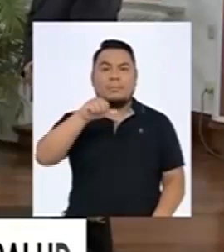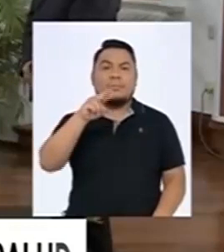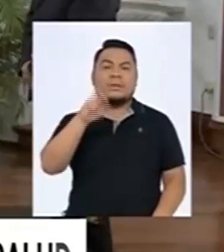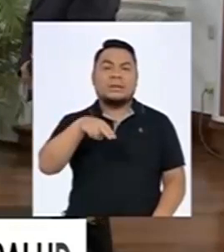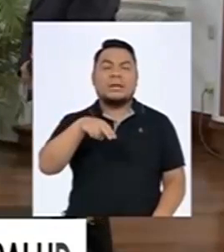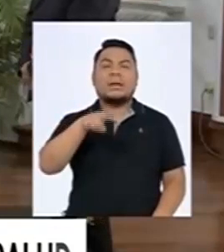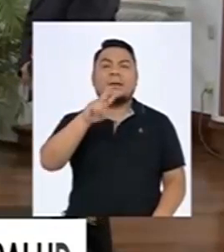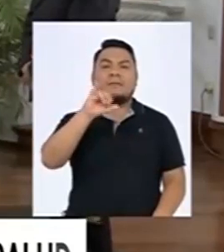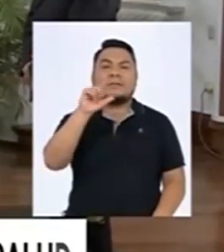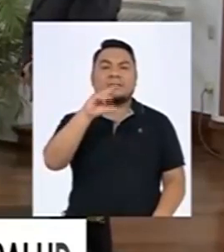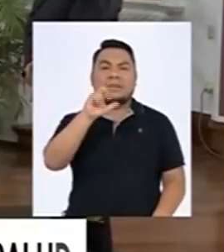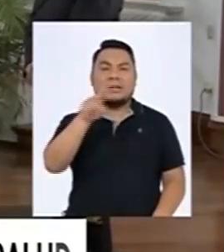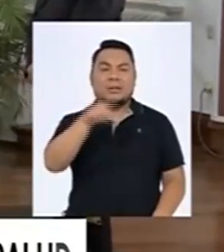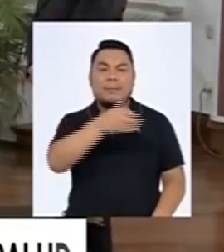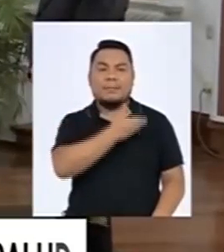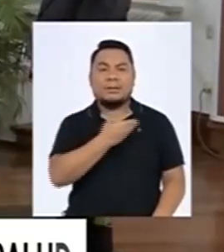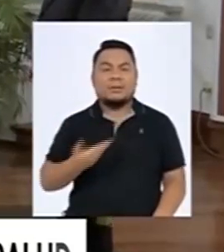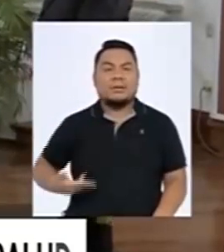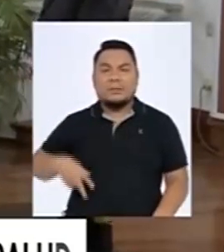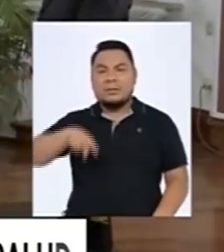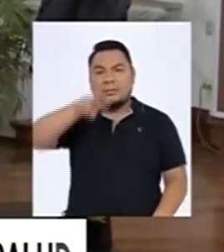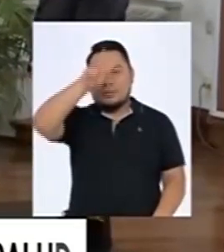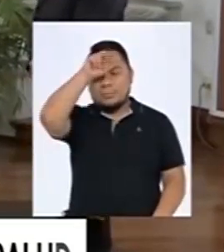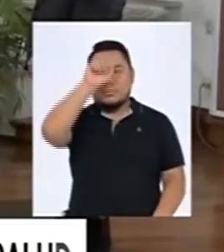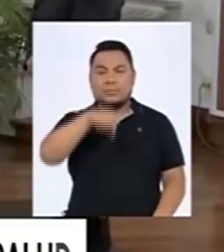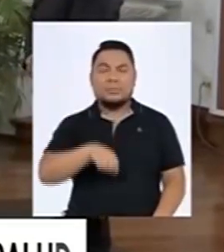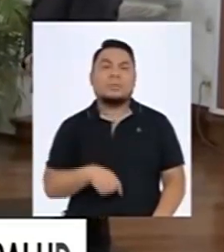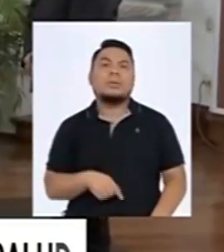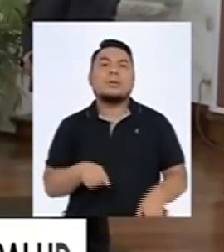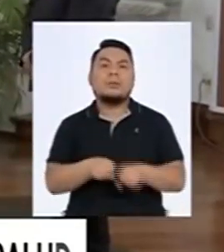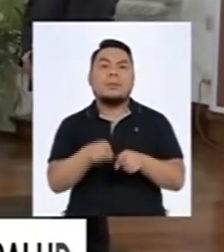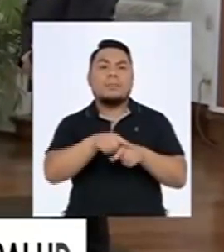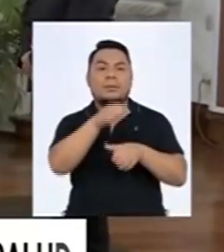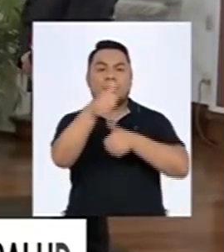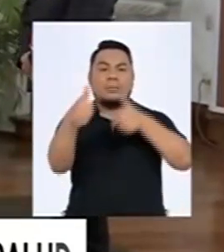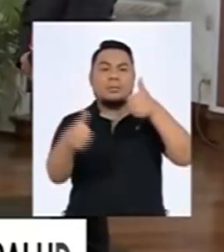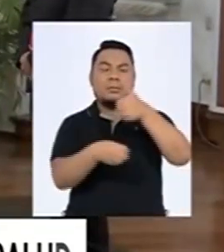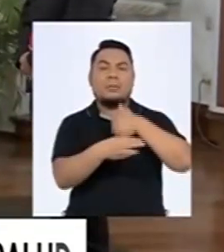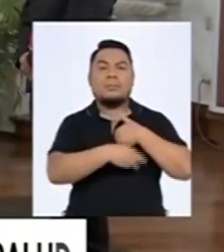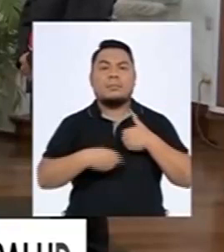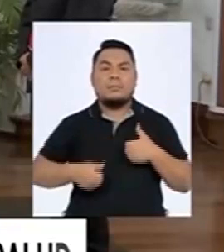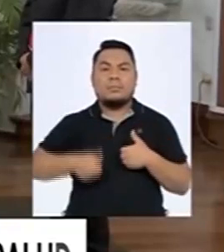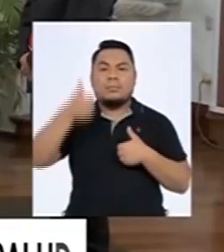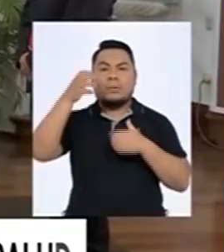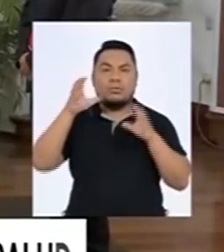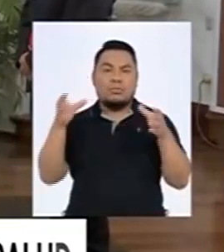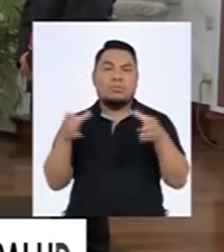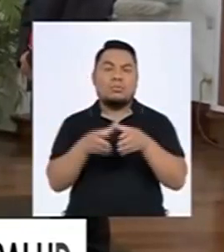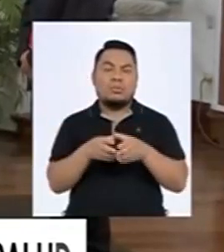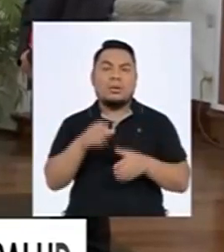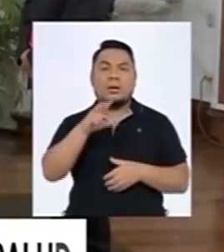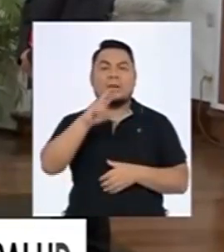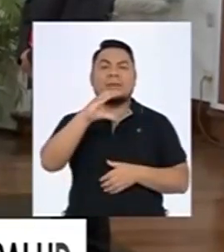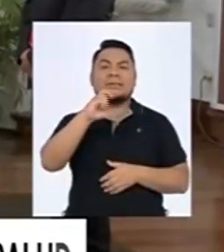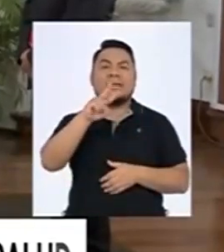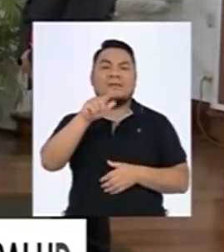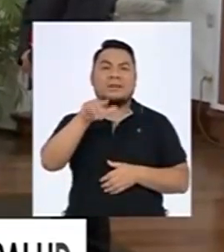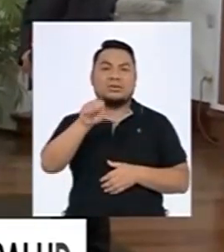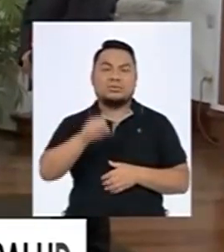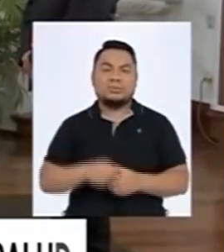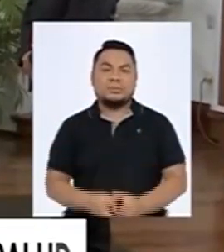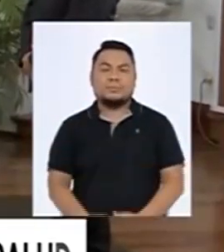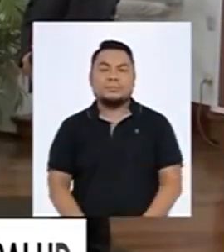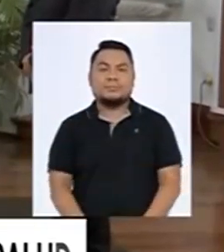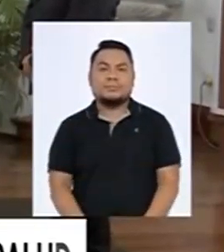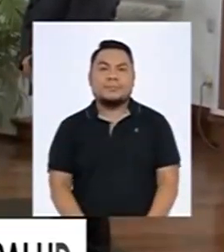certezas que acompaña al COVID-19. En ese sentido, doctor Palacios, más allá de la felicitación,